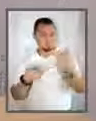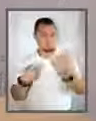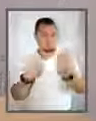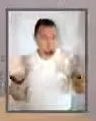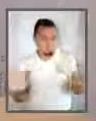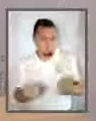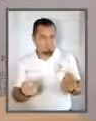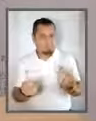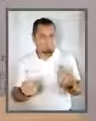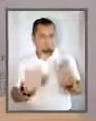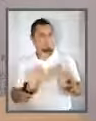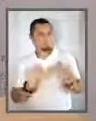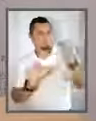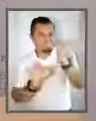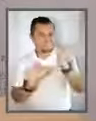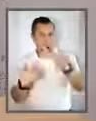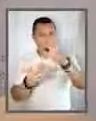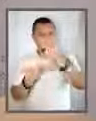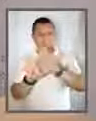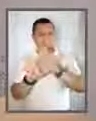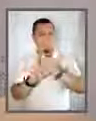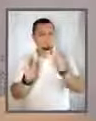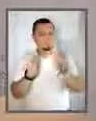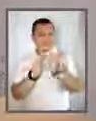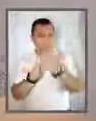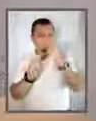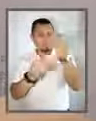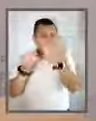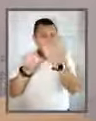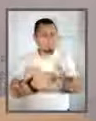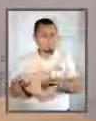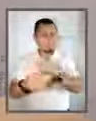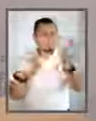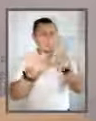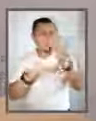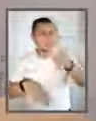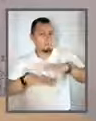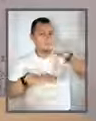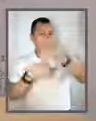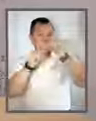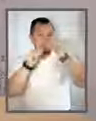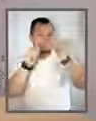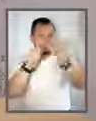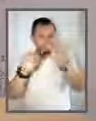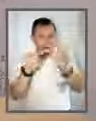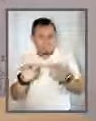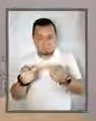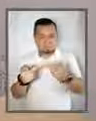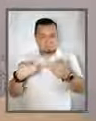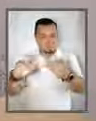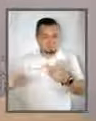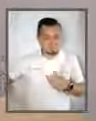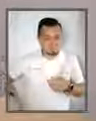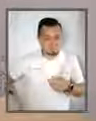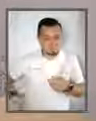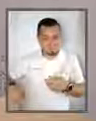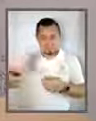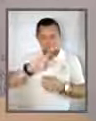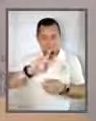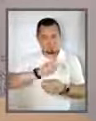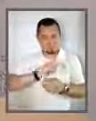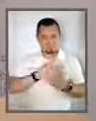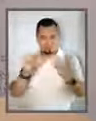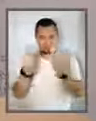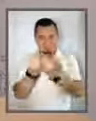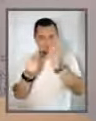Necesitamos aumentar el número de pruebas, es una realidad. Necesitamos, como dice el señor gobernador, el aval,